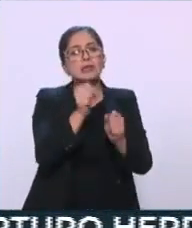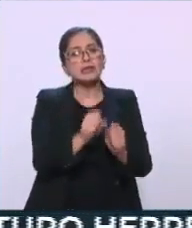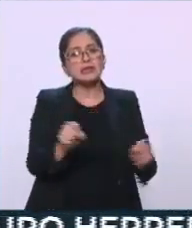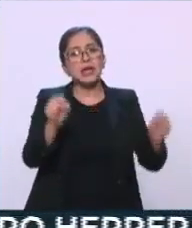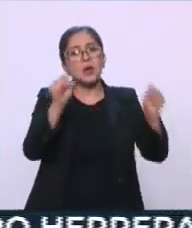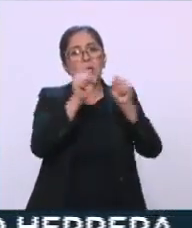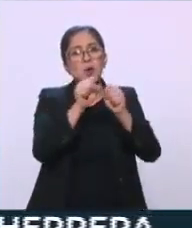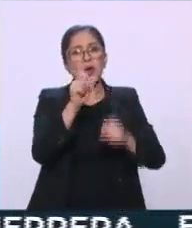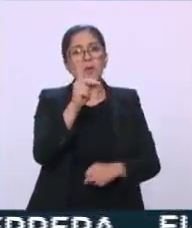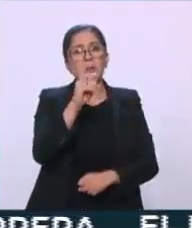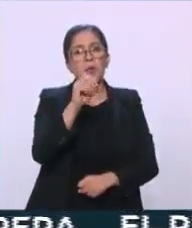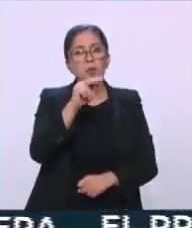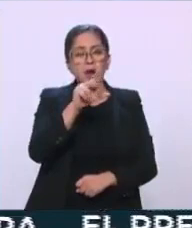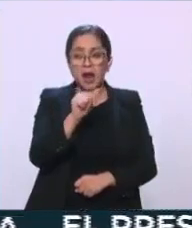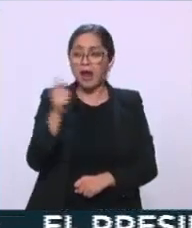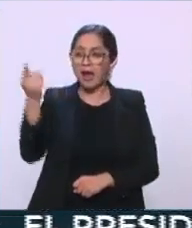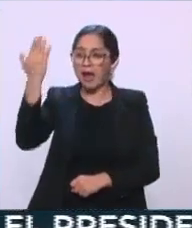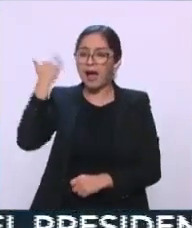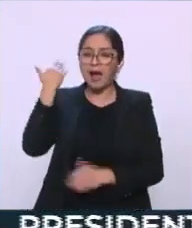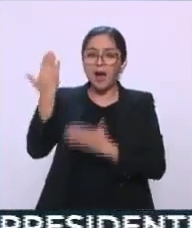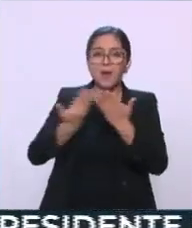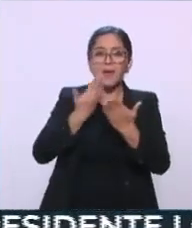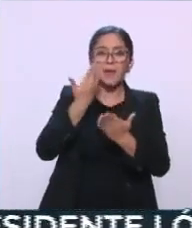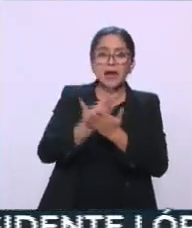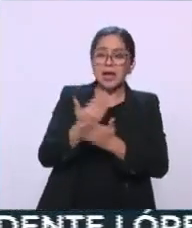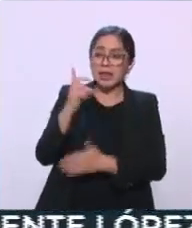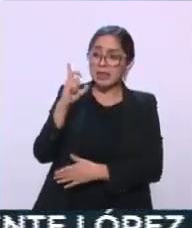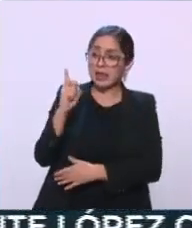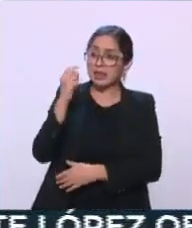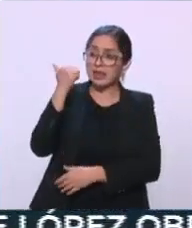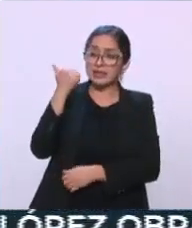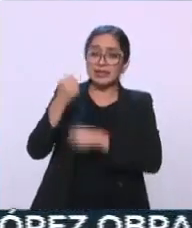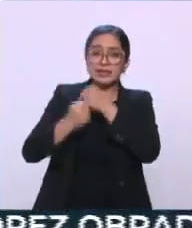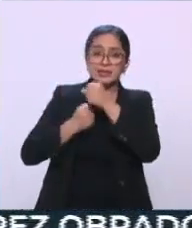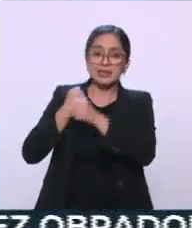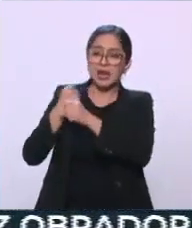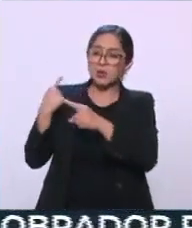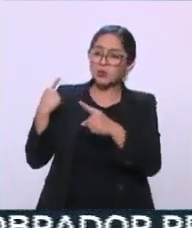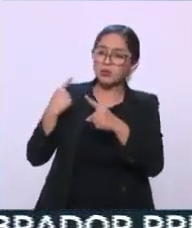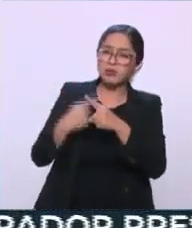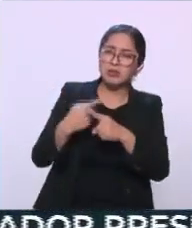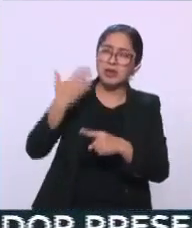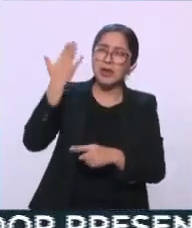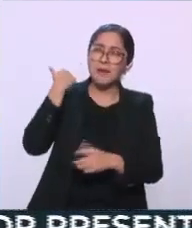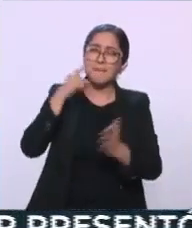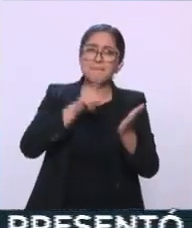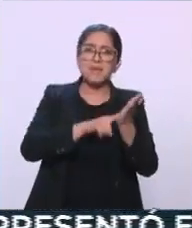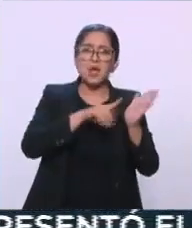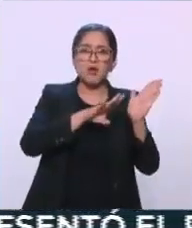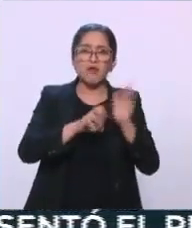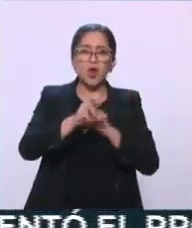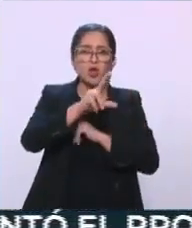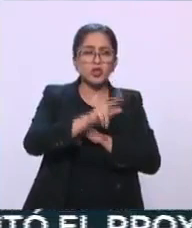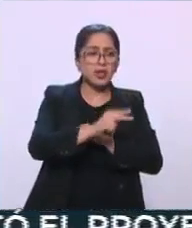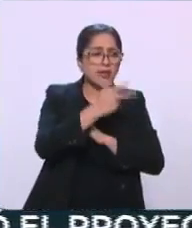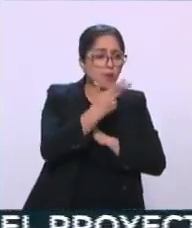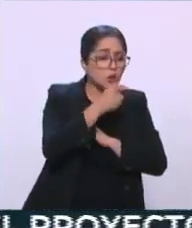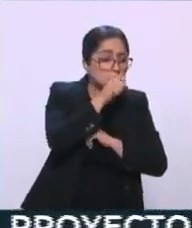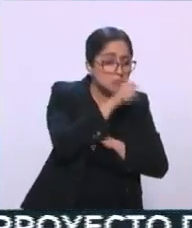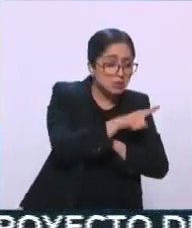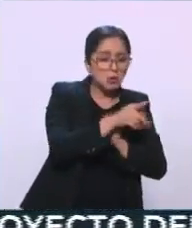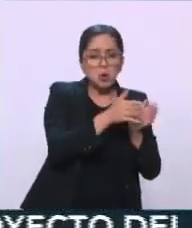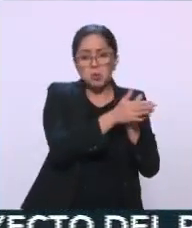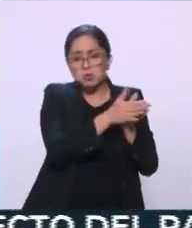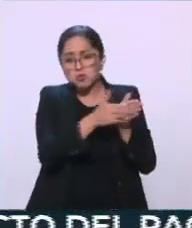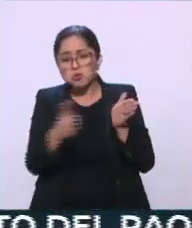mercado fracasó después de 36 años, lo intentaron desde 1982, lo siguieron intentando durante